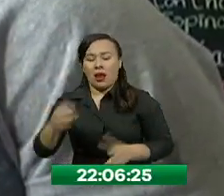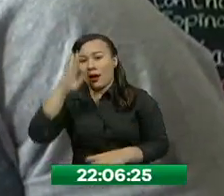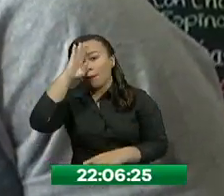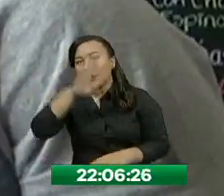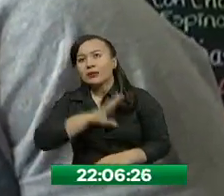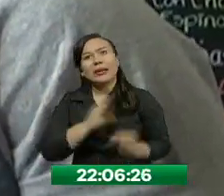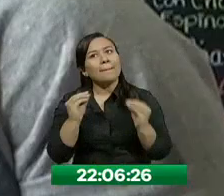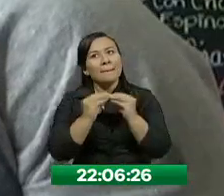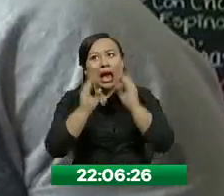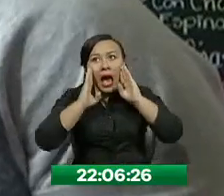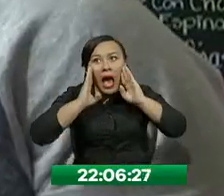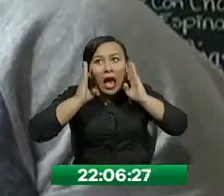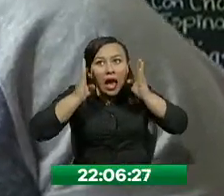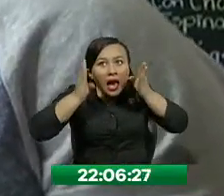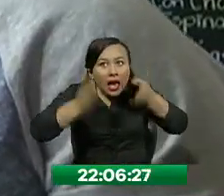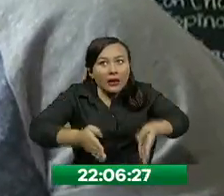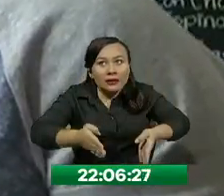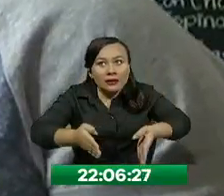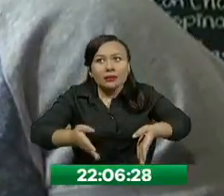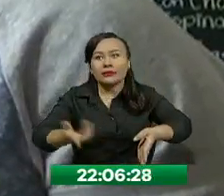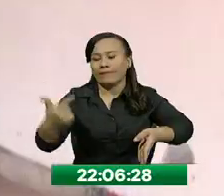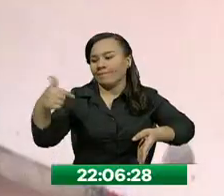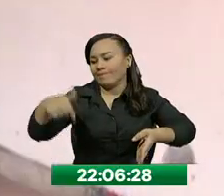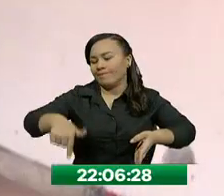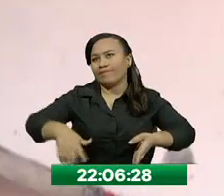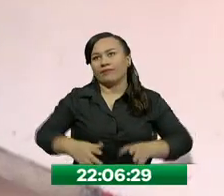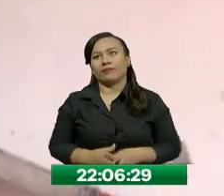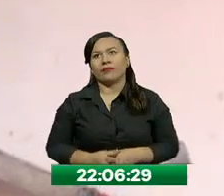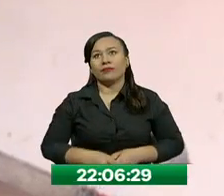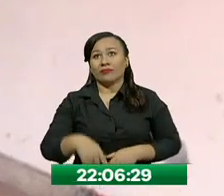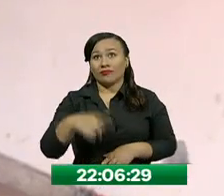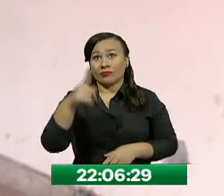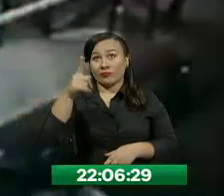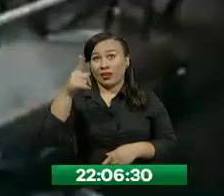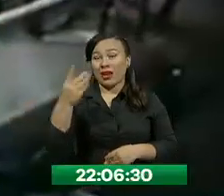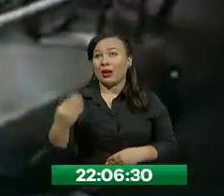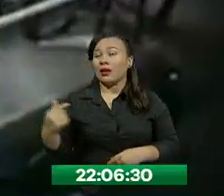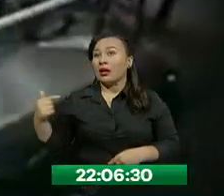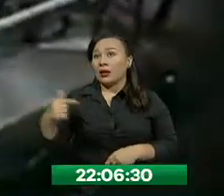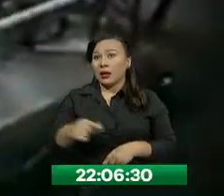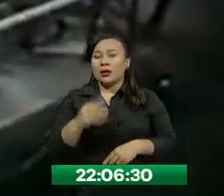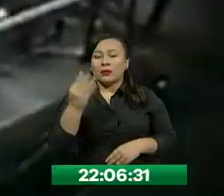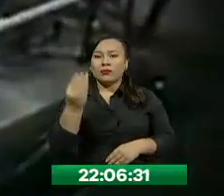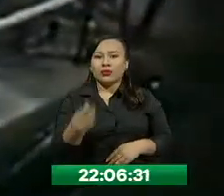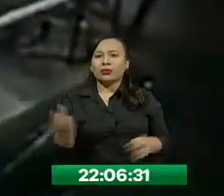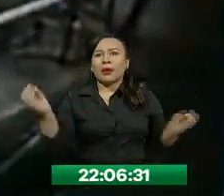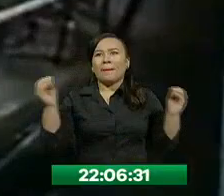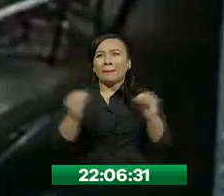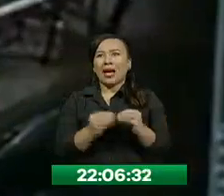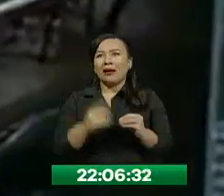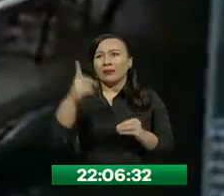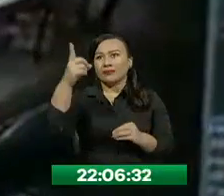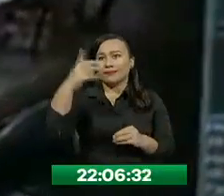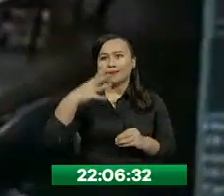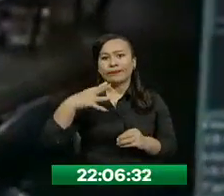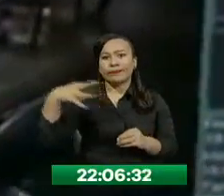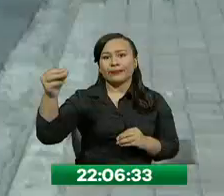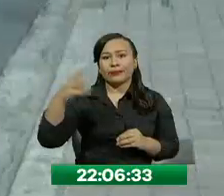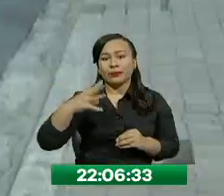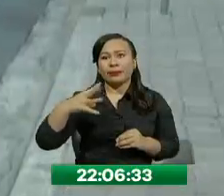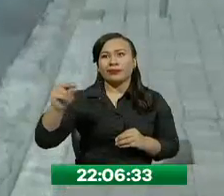un hincapié y que las autoridades tomen cartas en el asunto. Los días con menos afluencias de personas es donde más se registran este tipo de